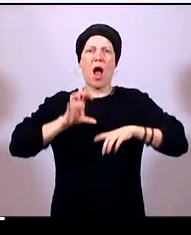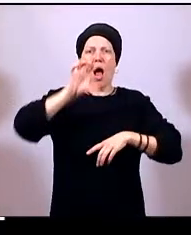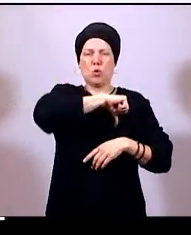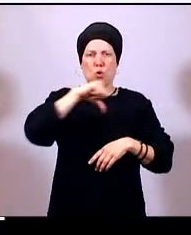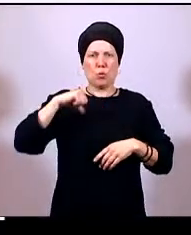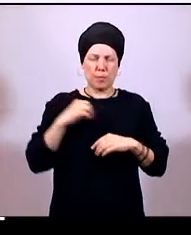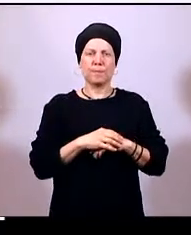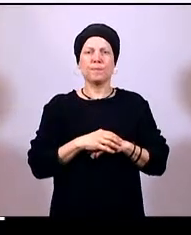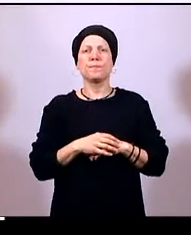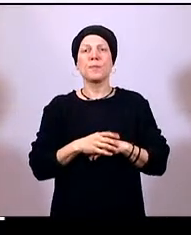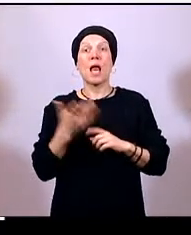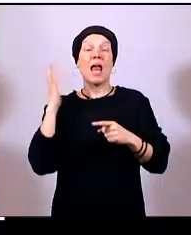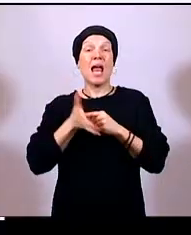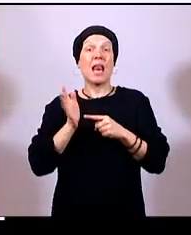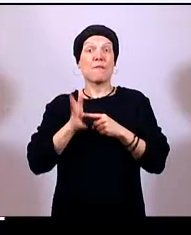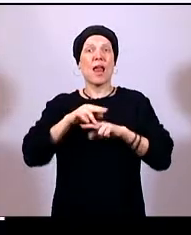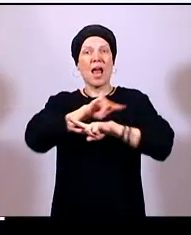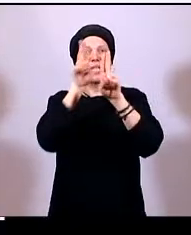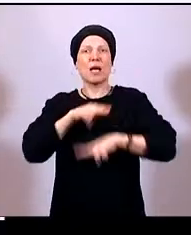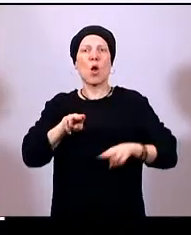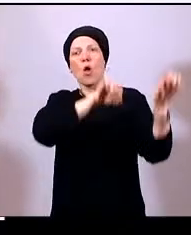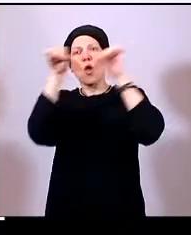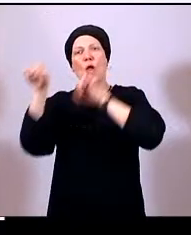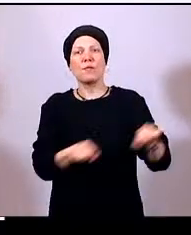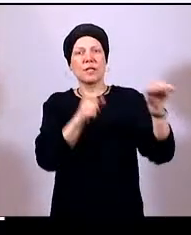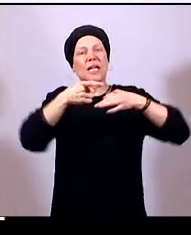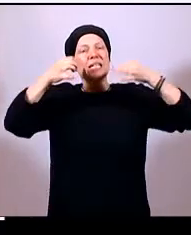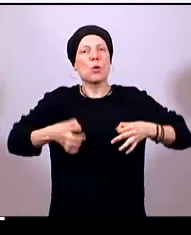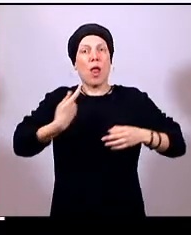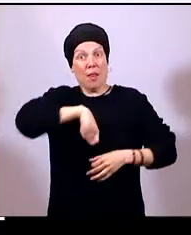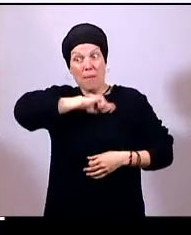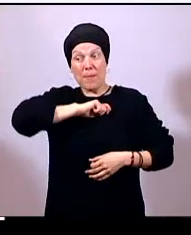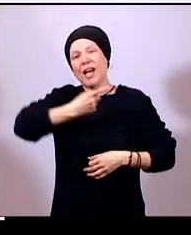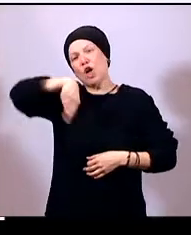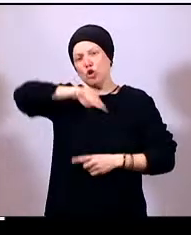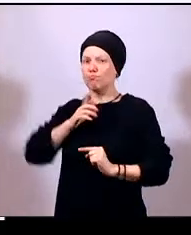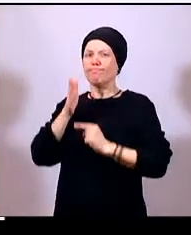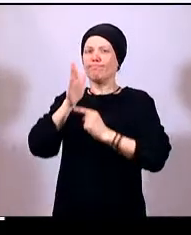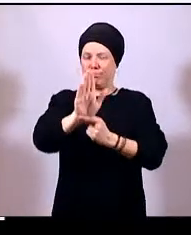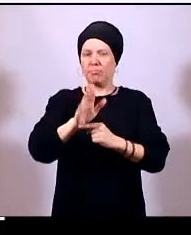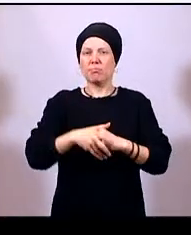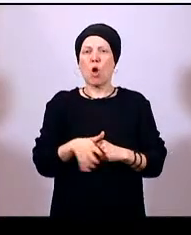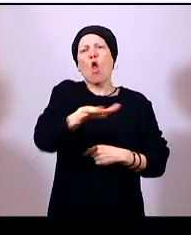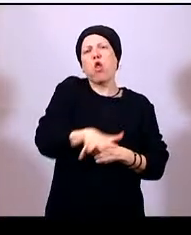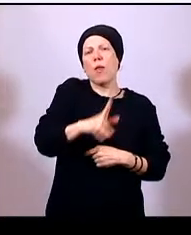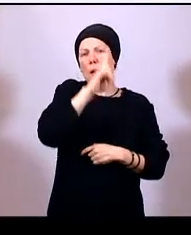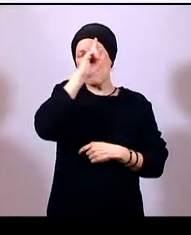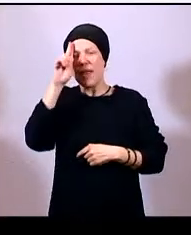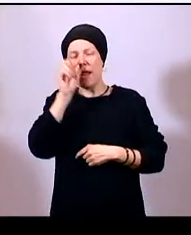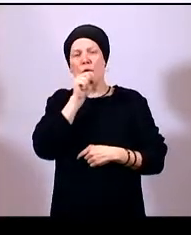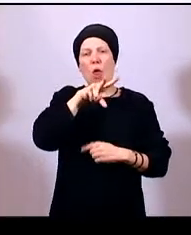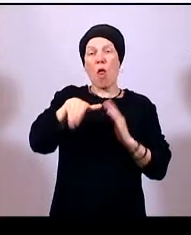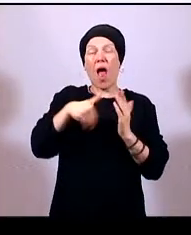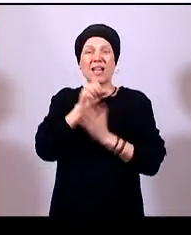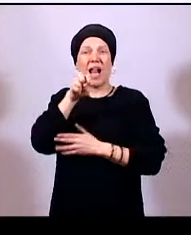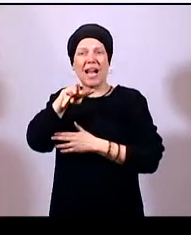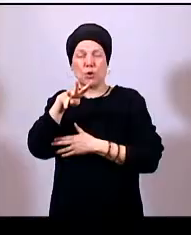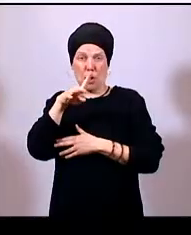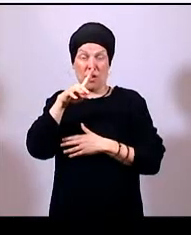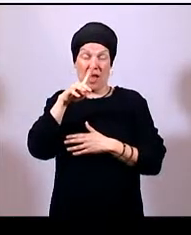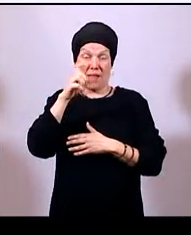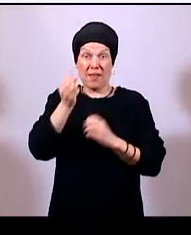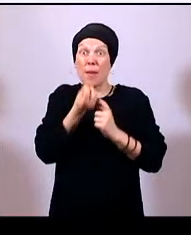FEINDEF, que es la Feria Internacional de Defensa y Seguridad de España, que se celebrará en Madrid del 12 al 14 de mayo del